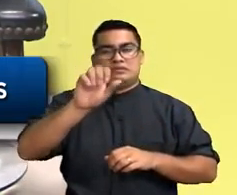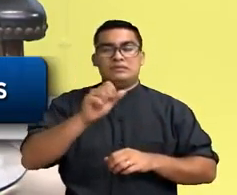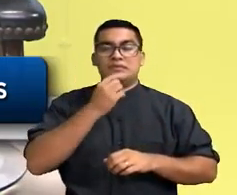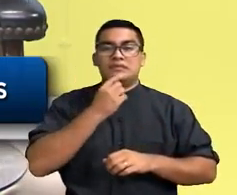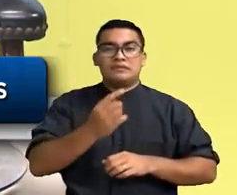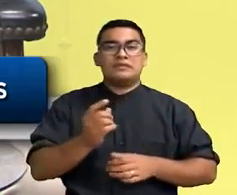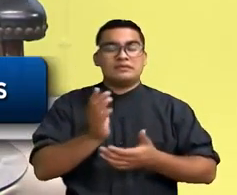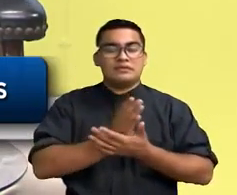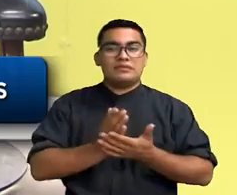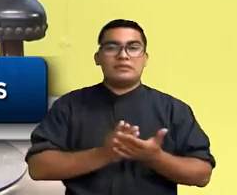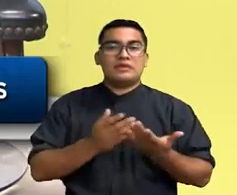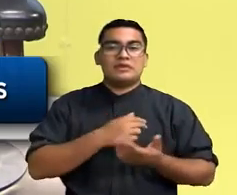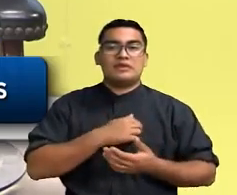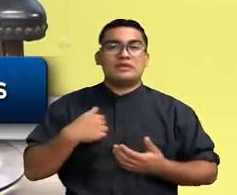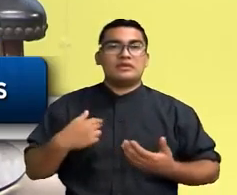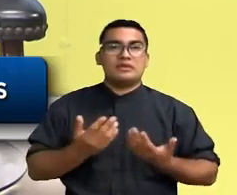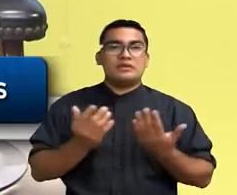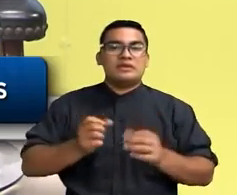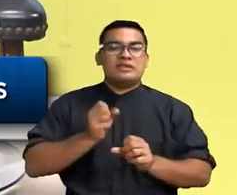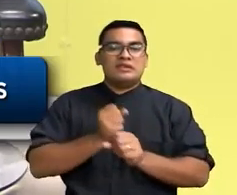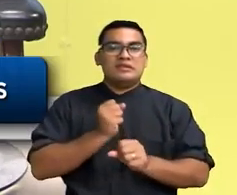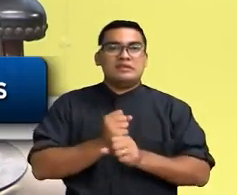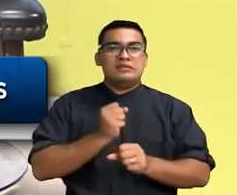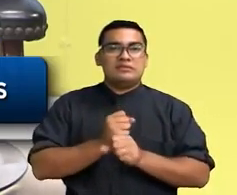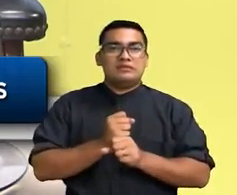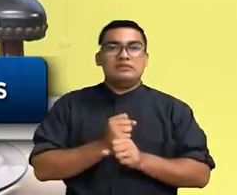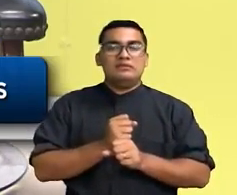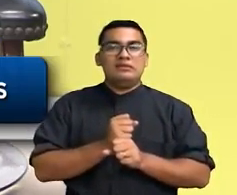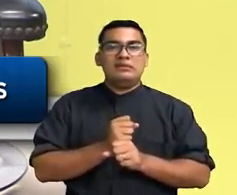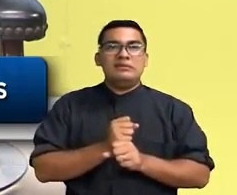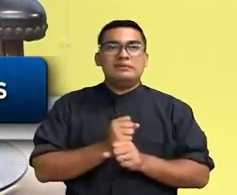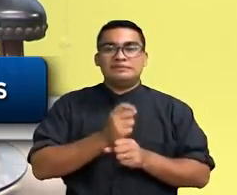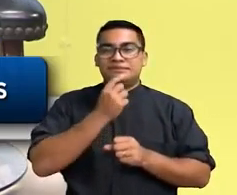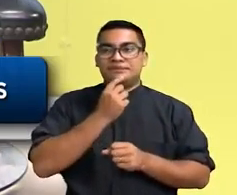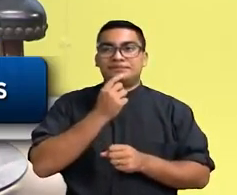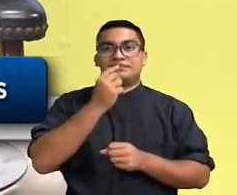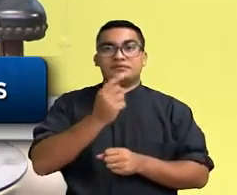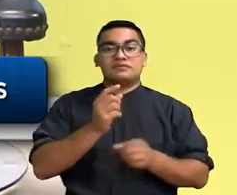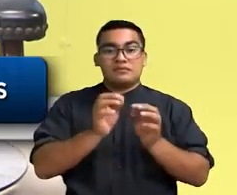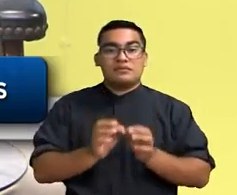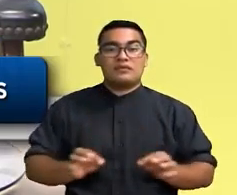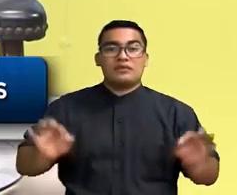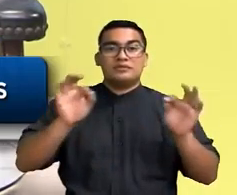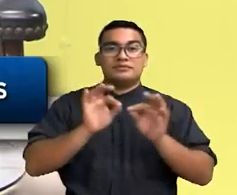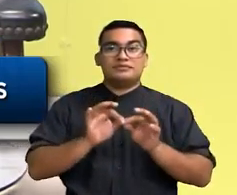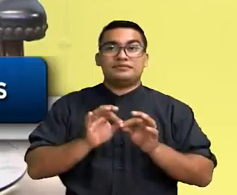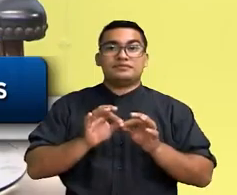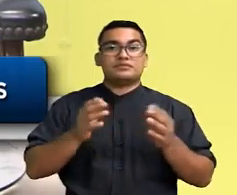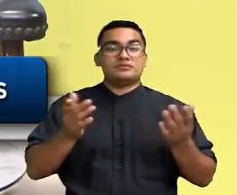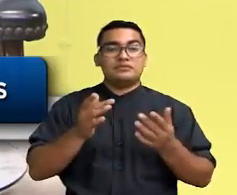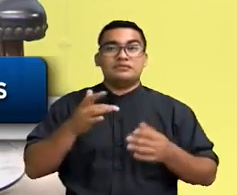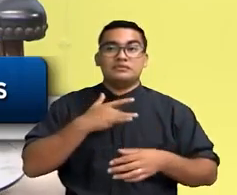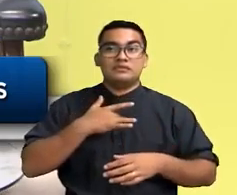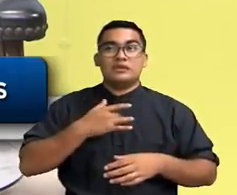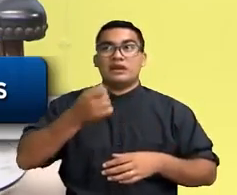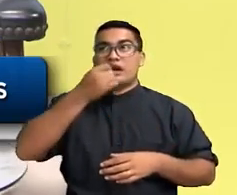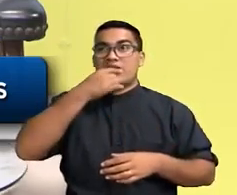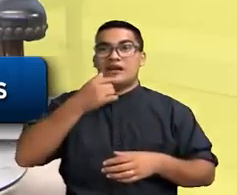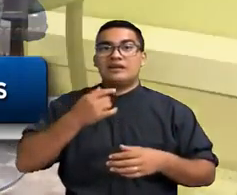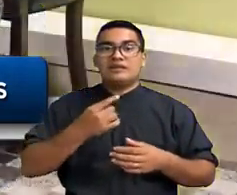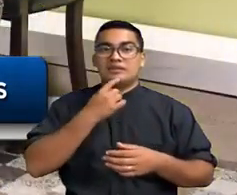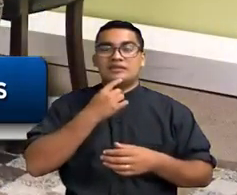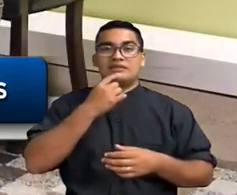y ahí vamos trabajando en la marcha sin tener un adecuado tratamiento. Claro, a eso decía, por ejemplo, las personas